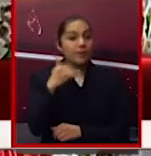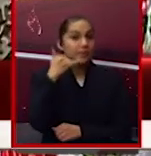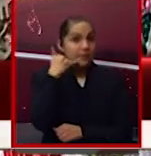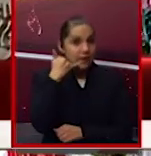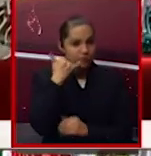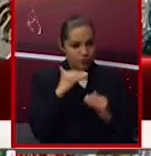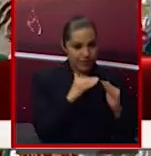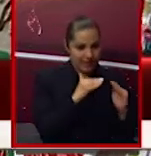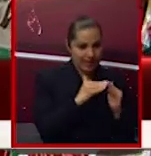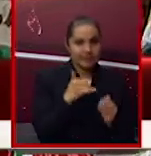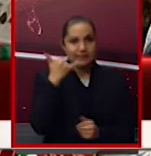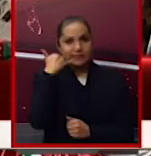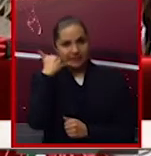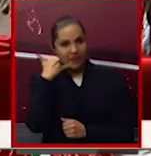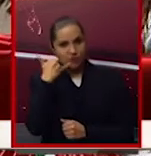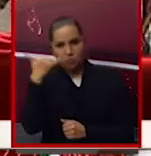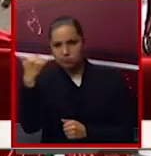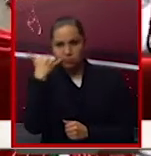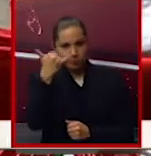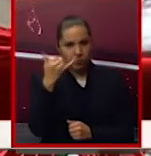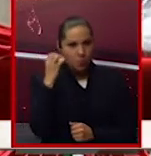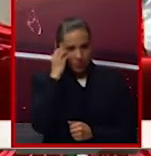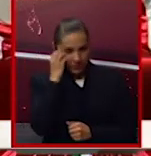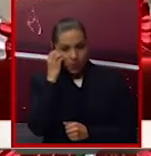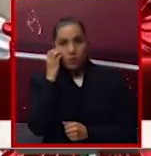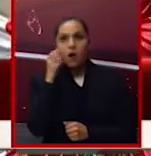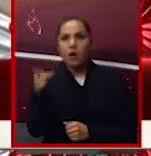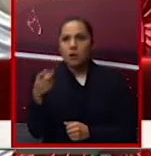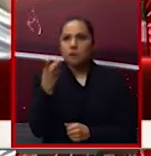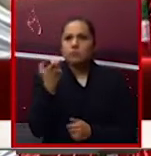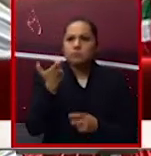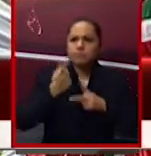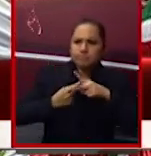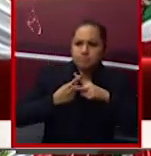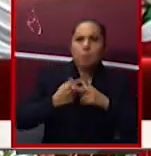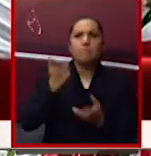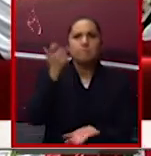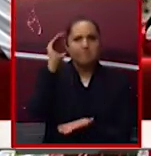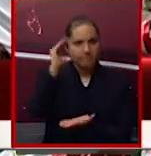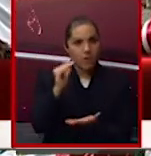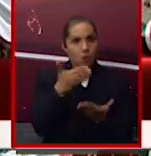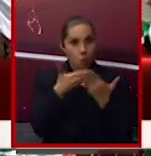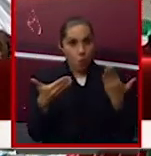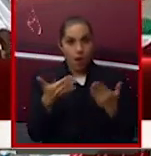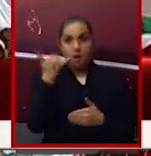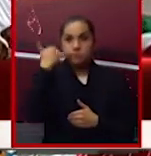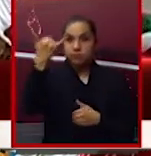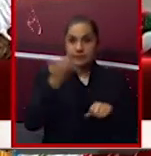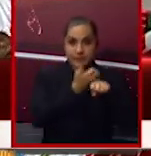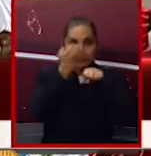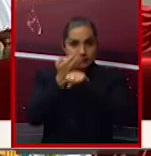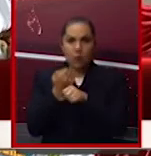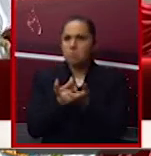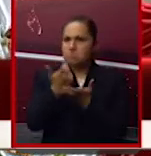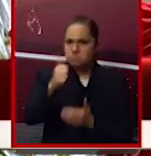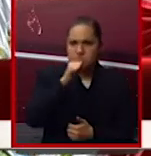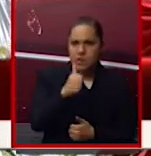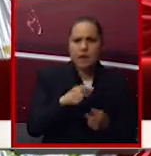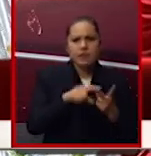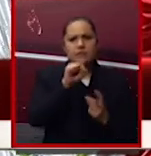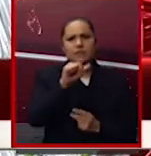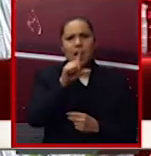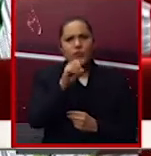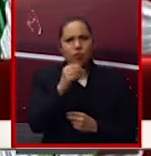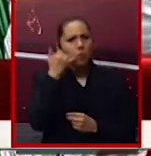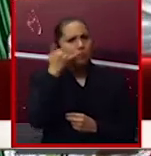y telefonía móvil han disminuido. Hoy no se cobra la larga distancia nacional ni la consulta de saldo y